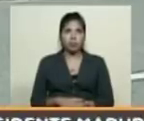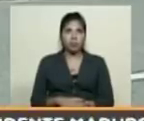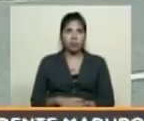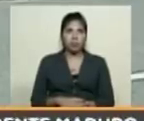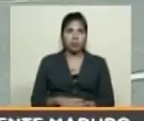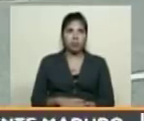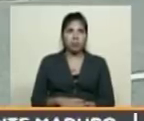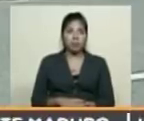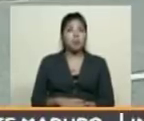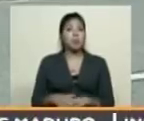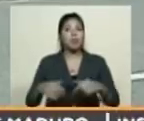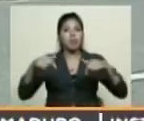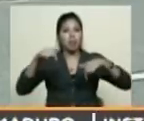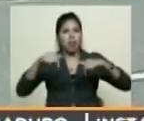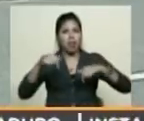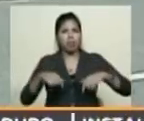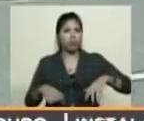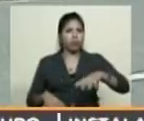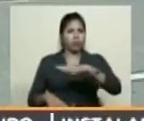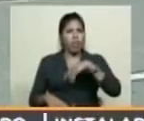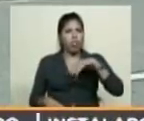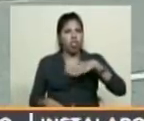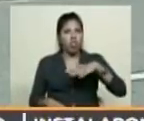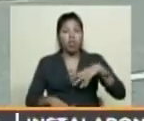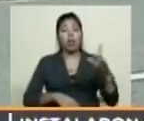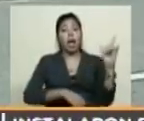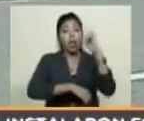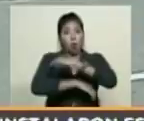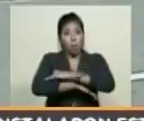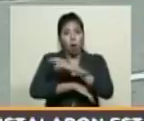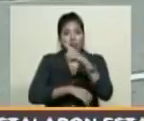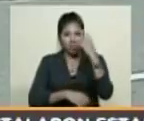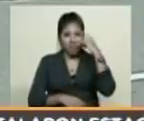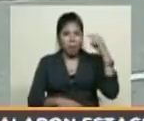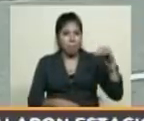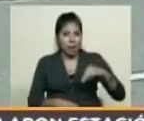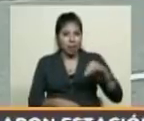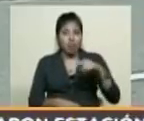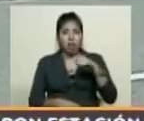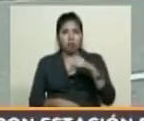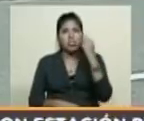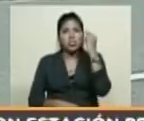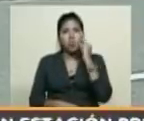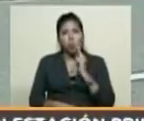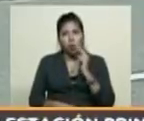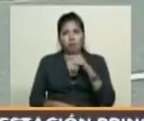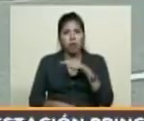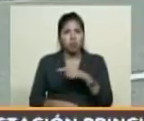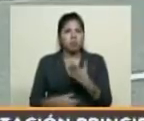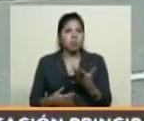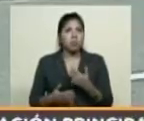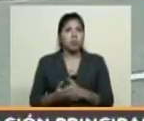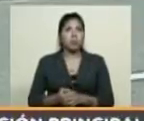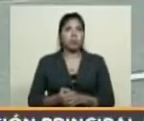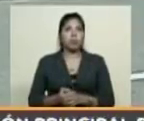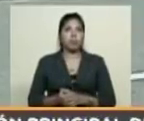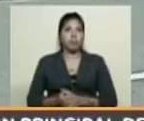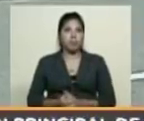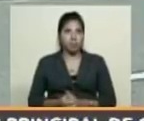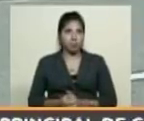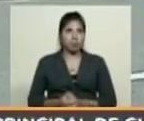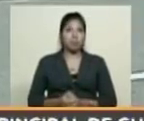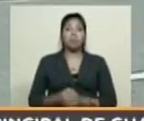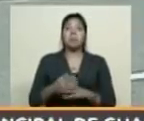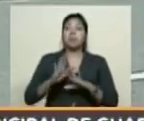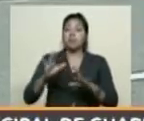Así es, nos encontramos en rampa 4 del Aeropuerto Internacional de Maiquetía, Simón Bolívar, a propósito de la salida del presidente Nicolás Maduro